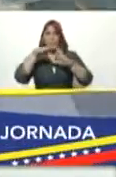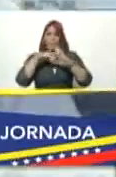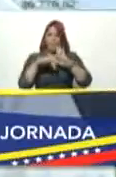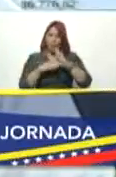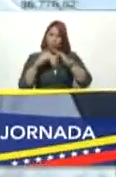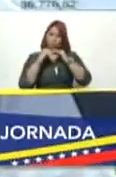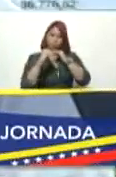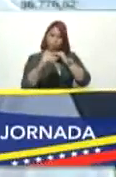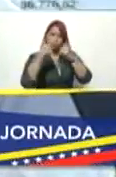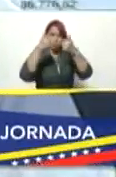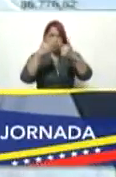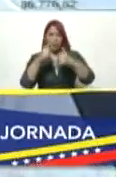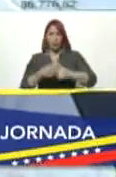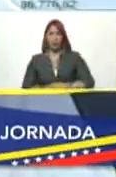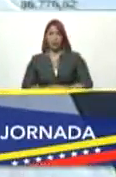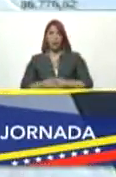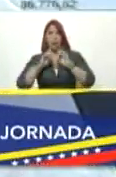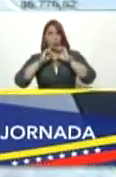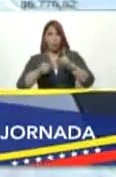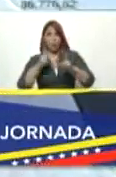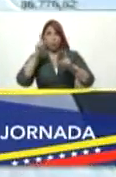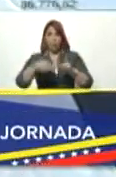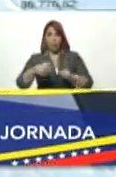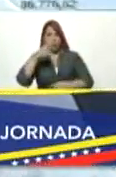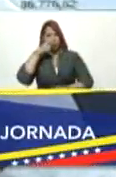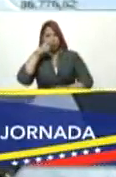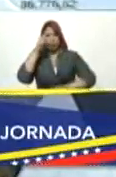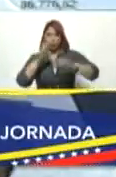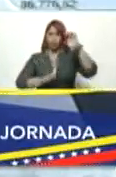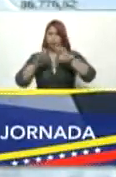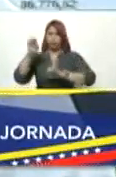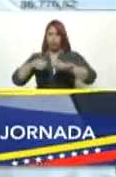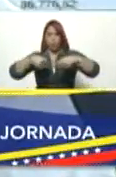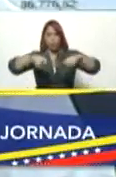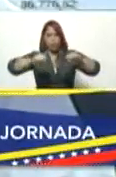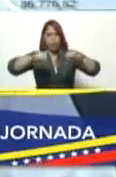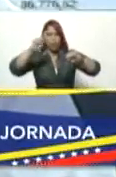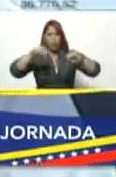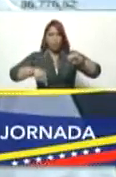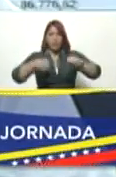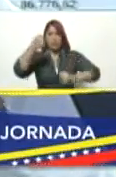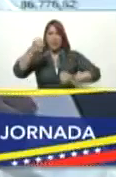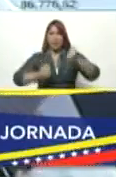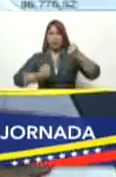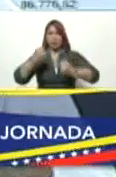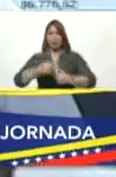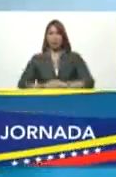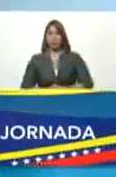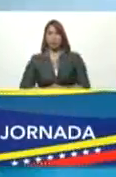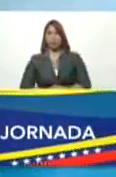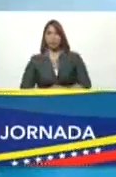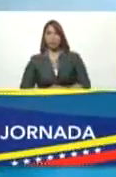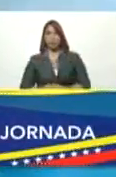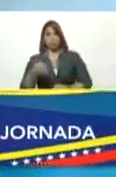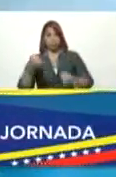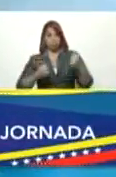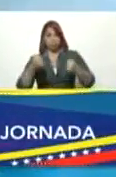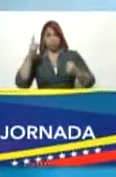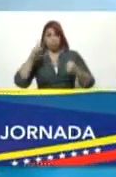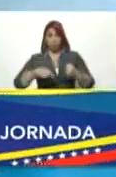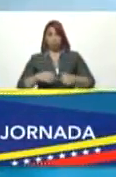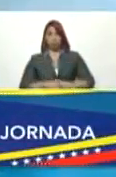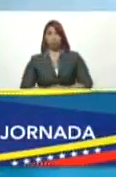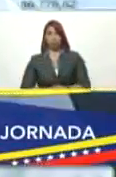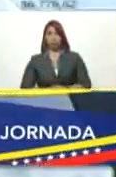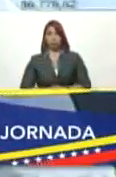asfálticas. Las autopistas patrulladas en moto y en carro y en vehículo de combate.